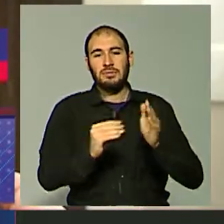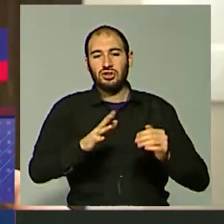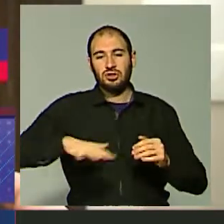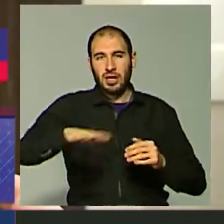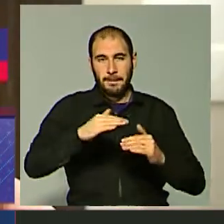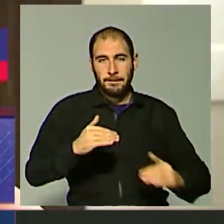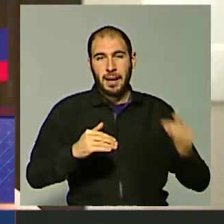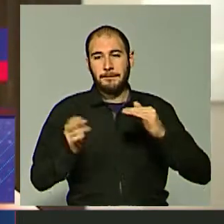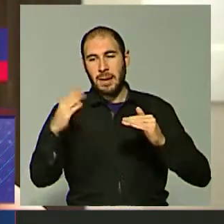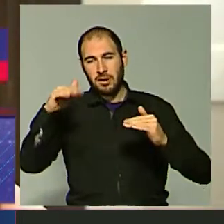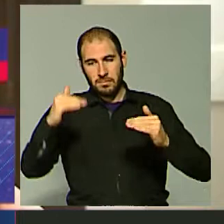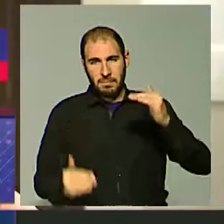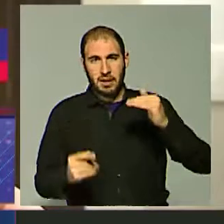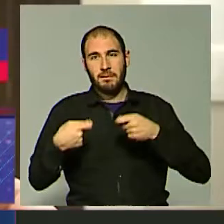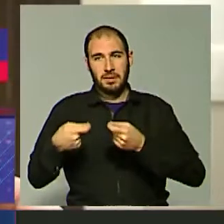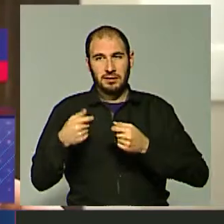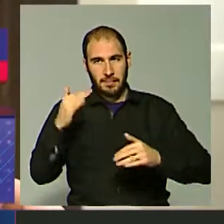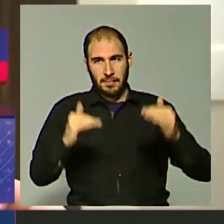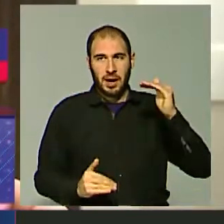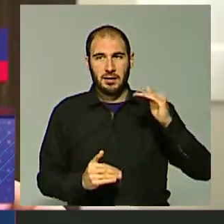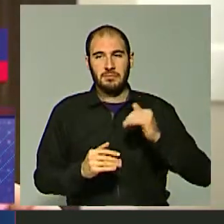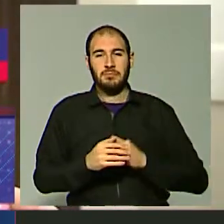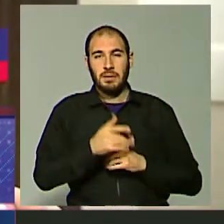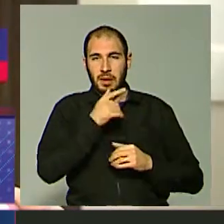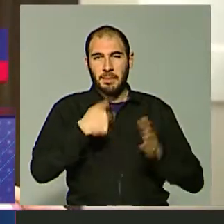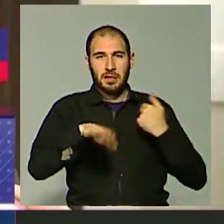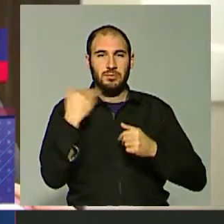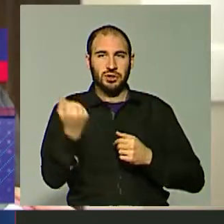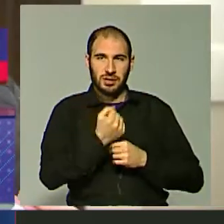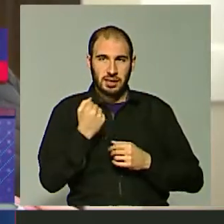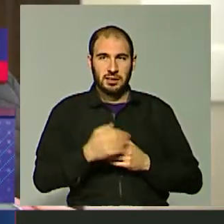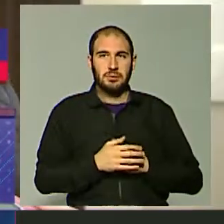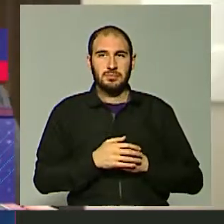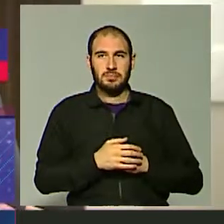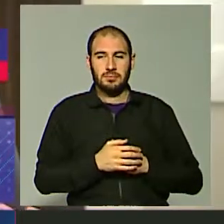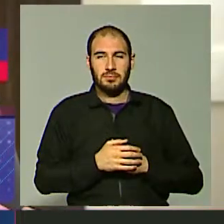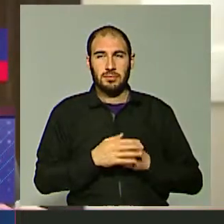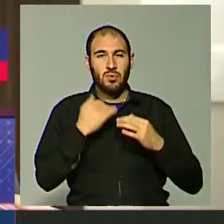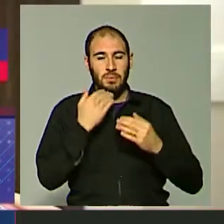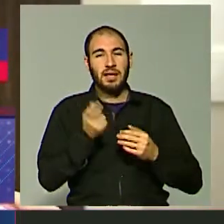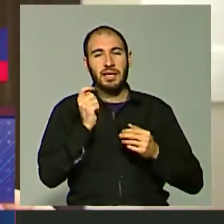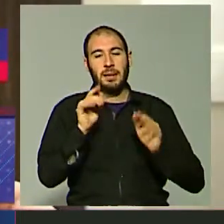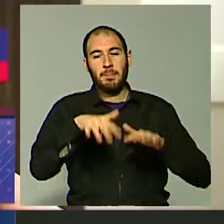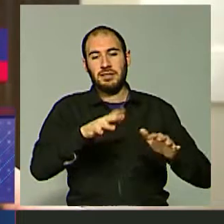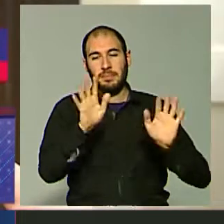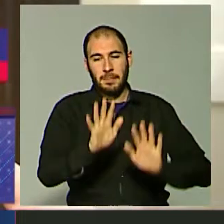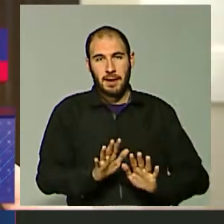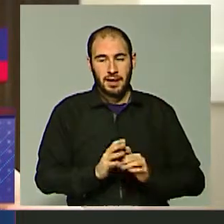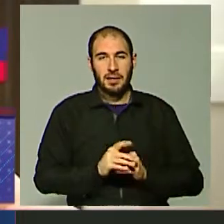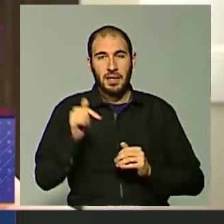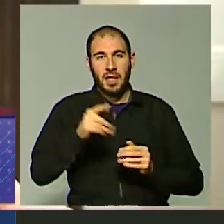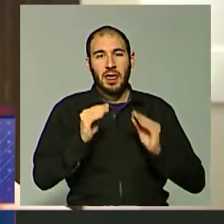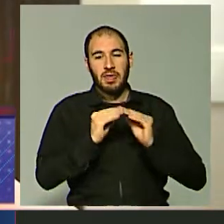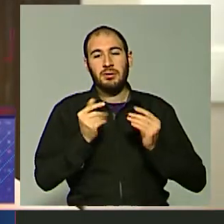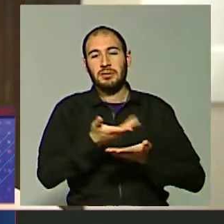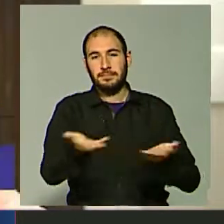la agenda de los bancos y a la agenda financiera, que me parece que es lo más importante, más allá de quién organice la marcha y todo, es poner ese debate